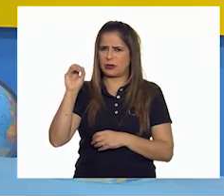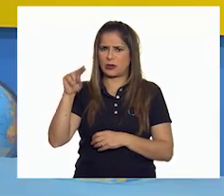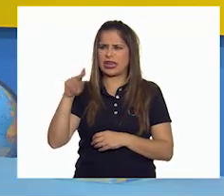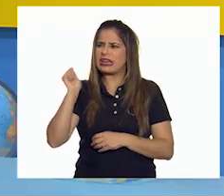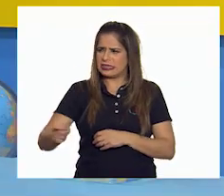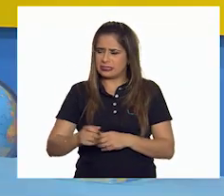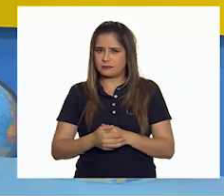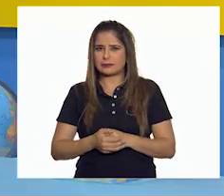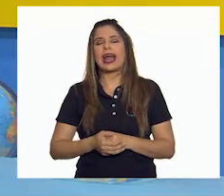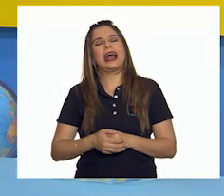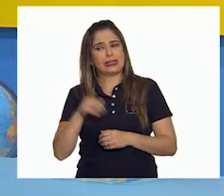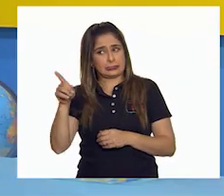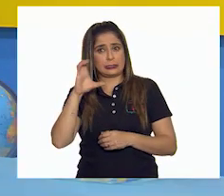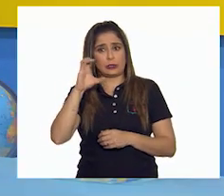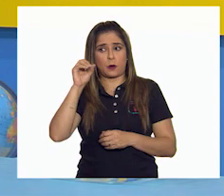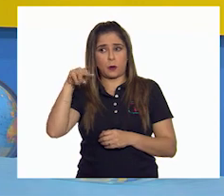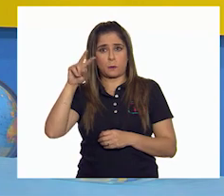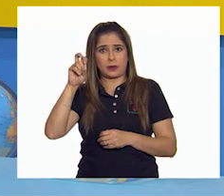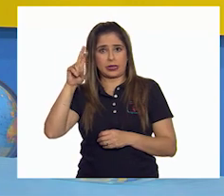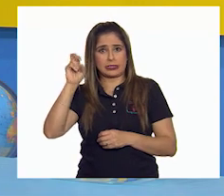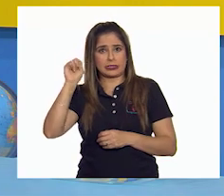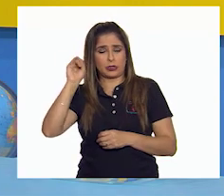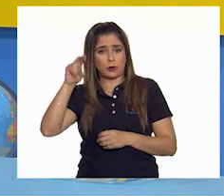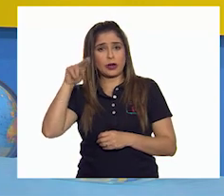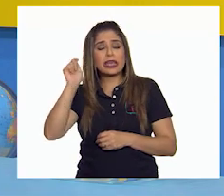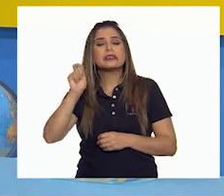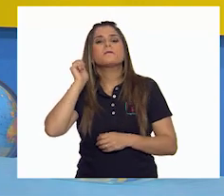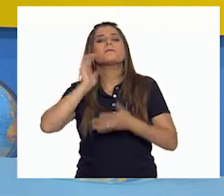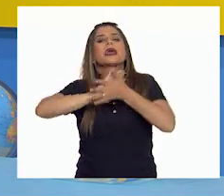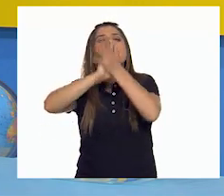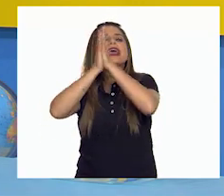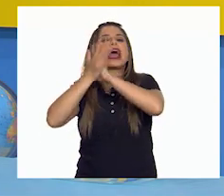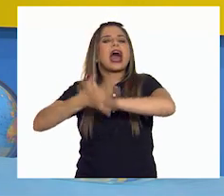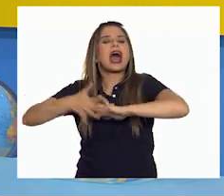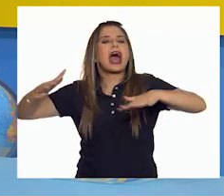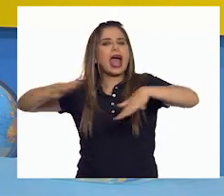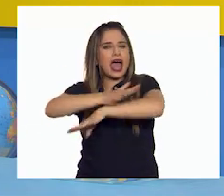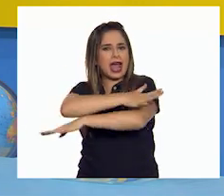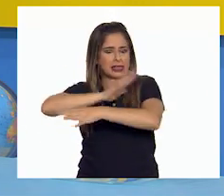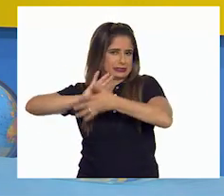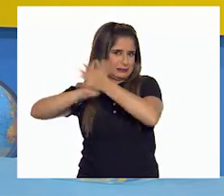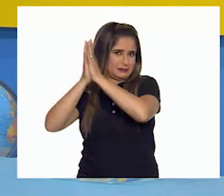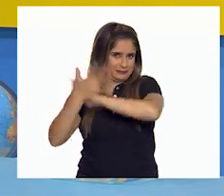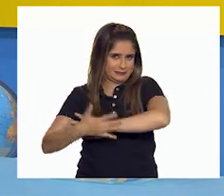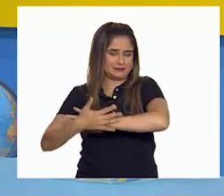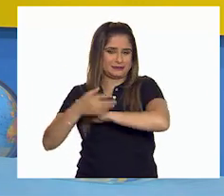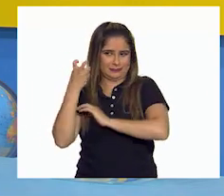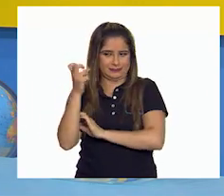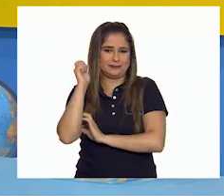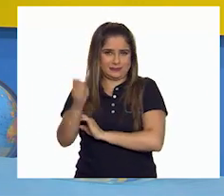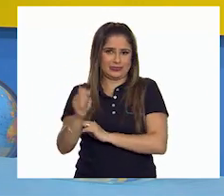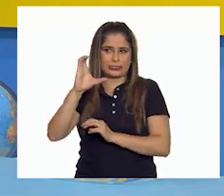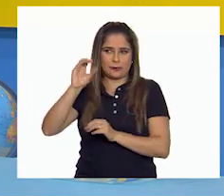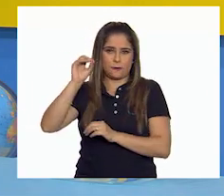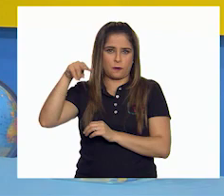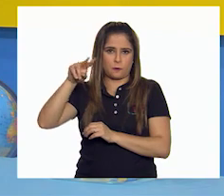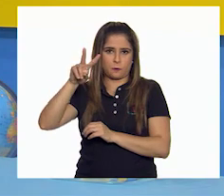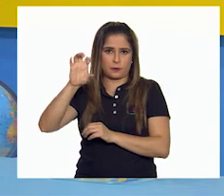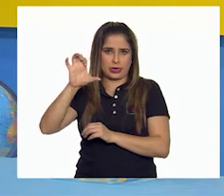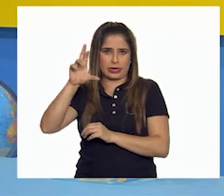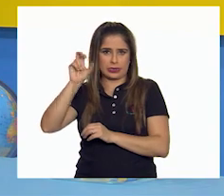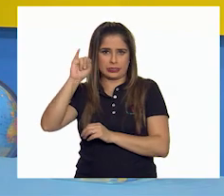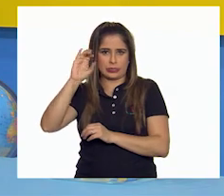lo estamos utilizando como un sinónimo de cambio o transformación. Generalmente usamos este término en matemáticas para hablar de